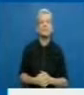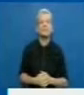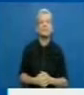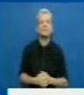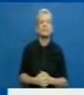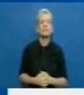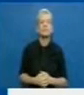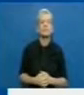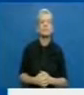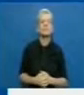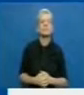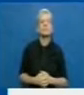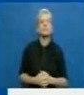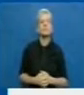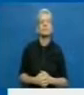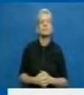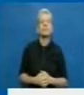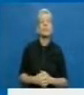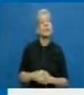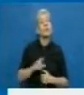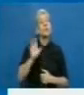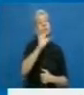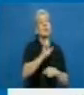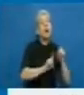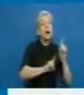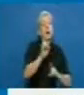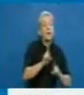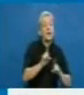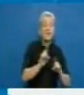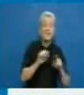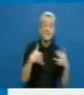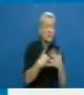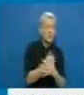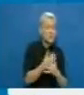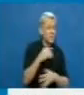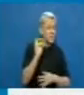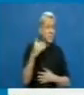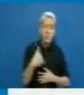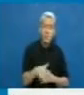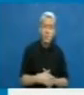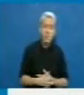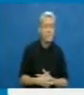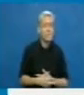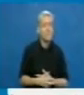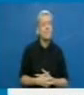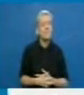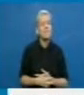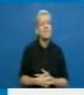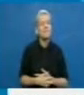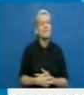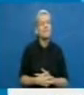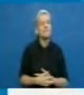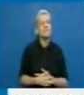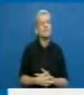el resto de la Argentina, está en una situación raquítica, digamos, por decirlo de alguna manera. Por lo tanto, tenemos que tener un cierto equilibrio, un crecimiento